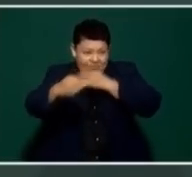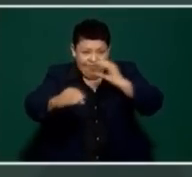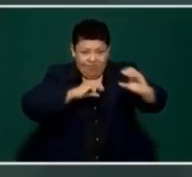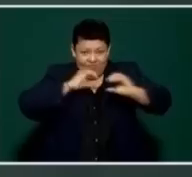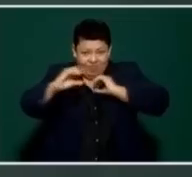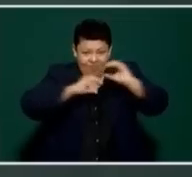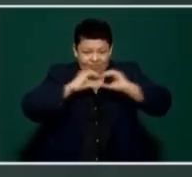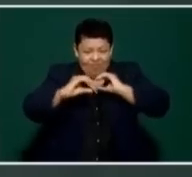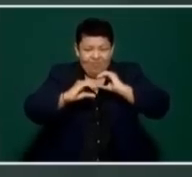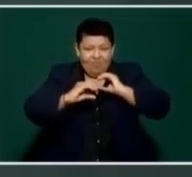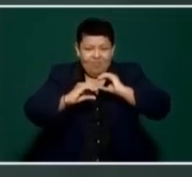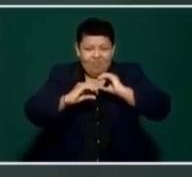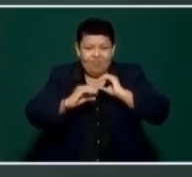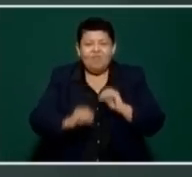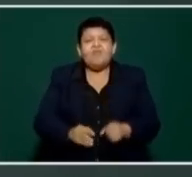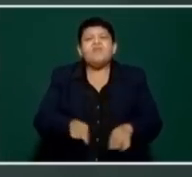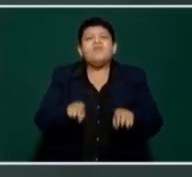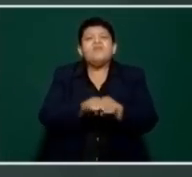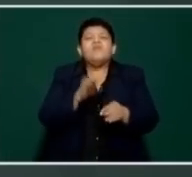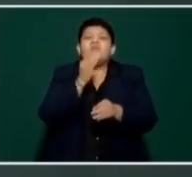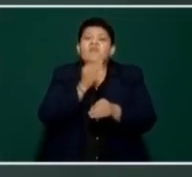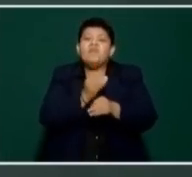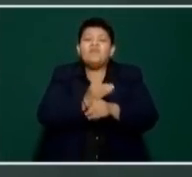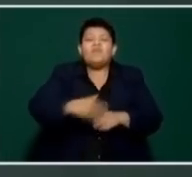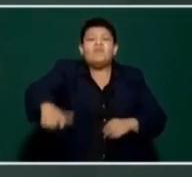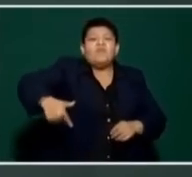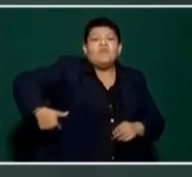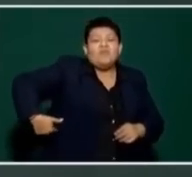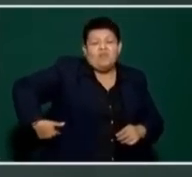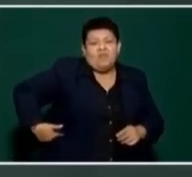convencionales como ahora al gobierno.